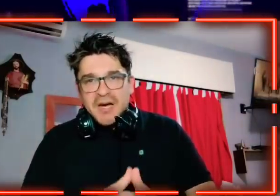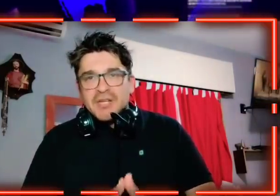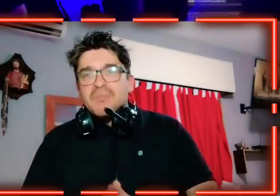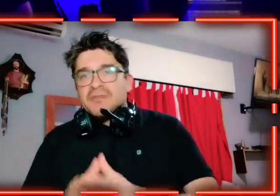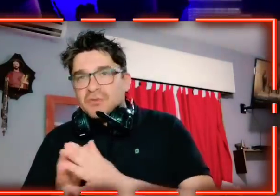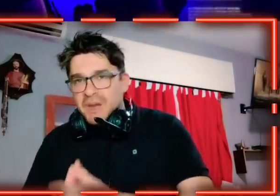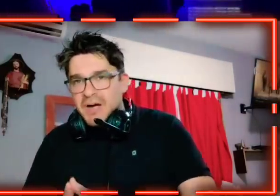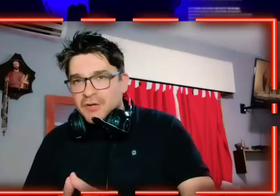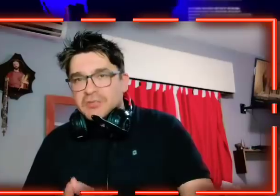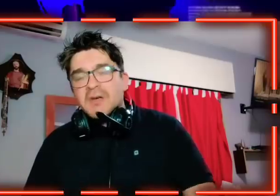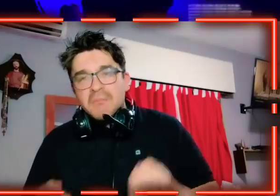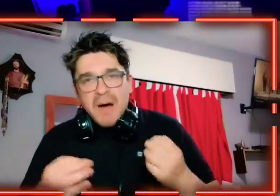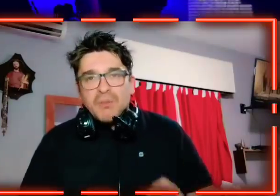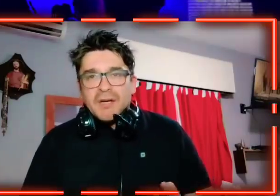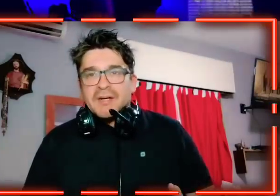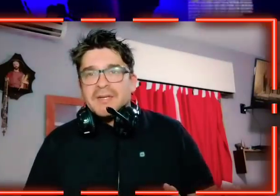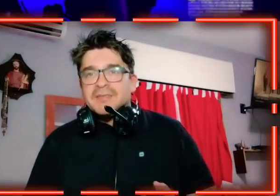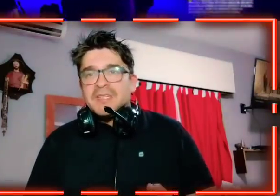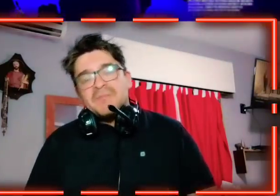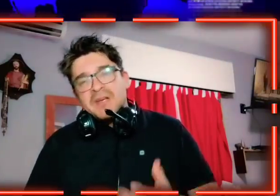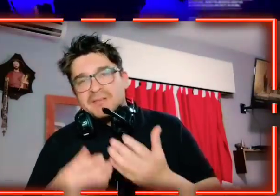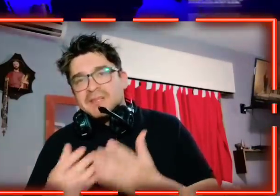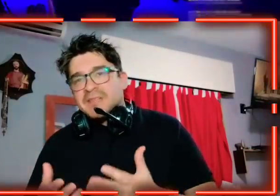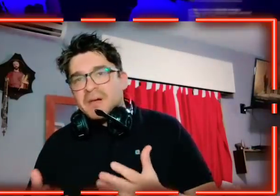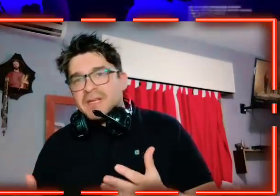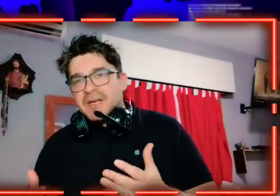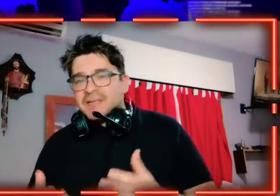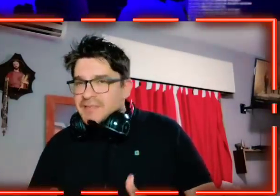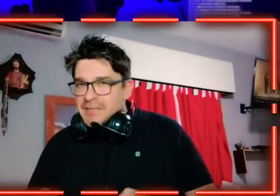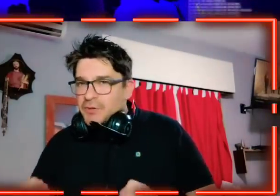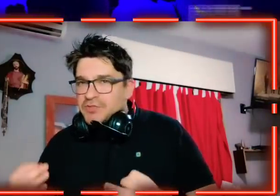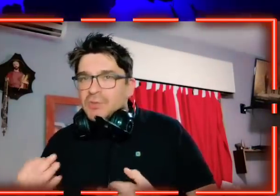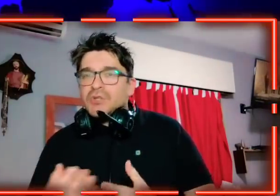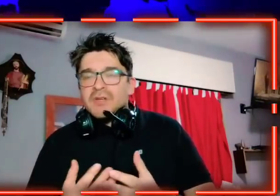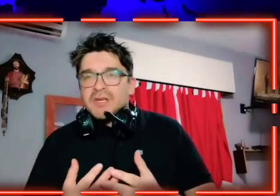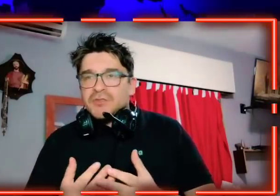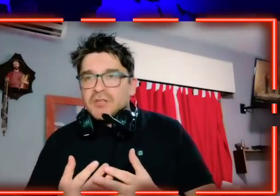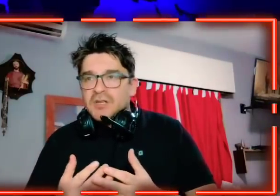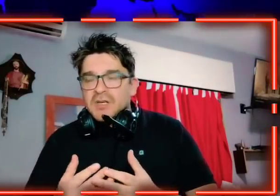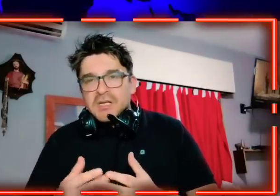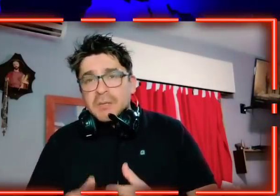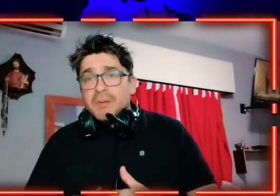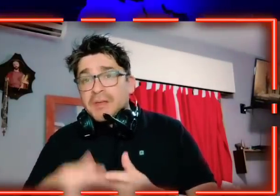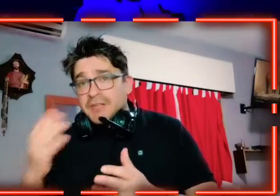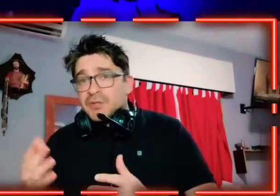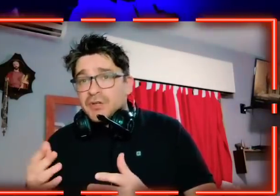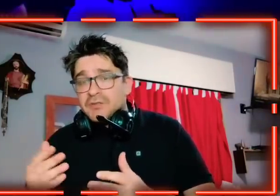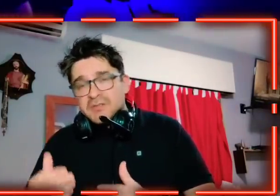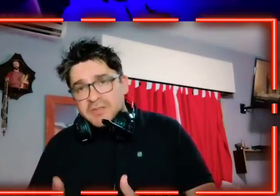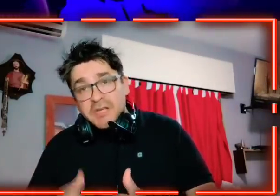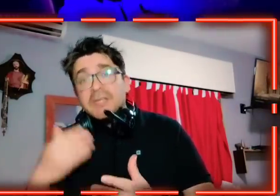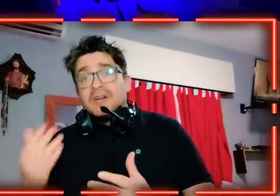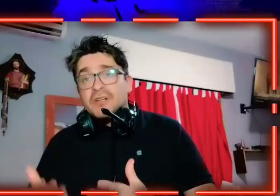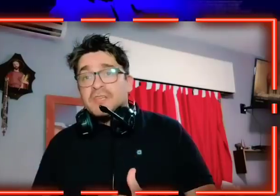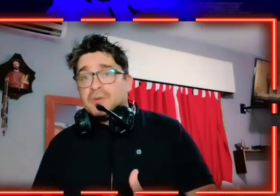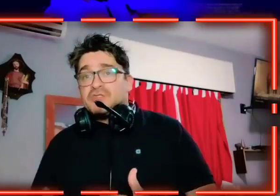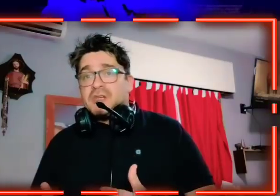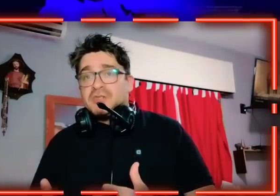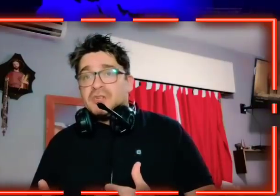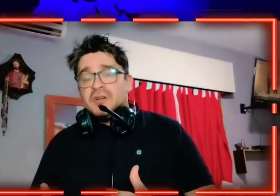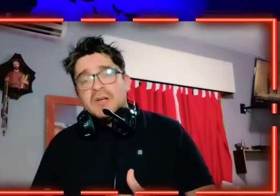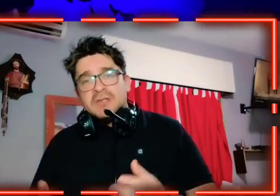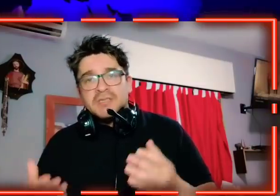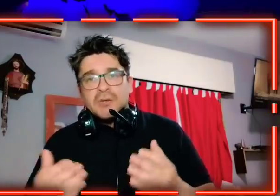más solidarios, más humanos, más buena gente. De esa manera salimos seguros de esto y después de esto, seguir con